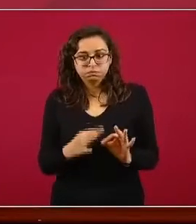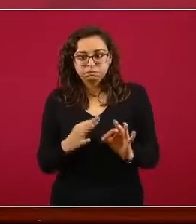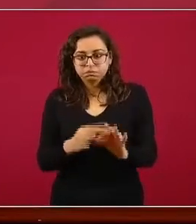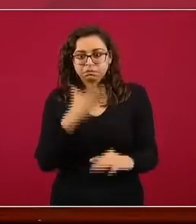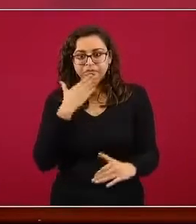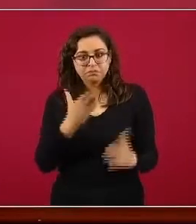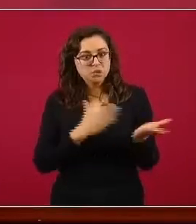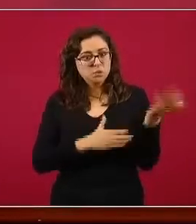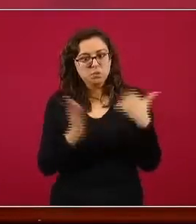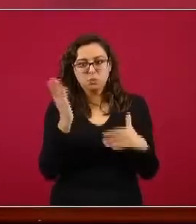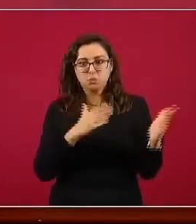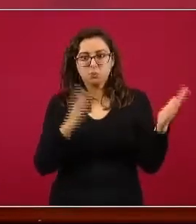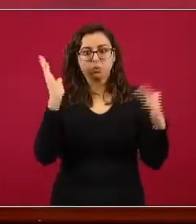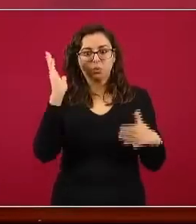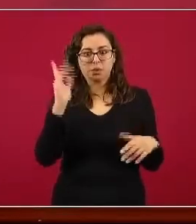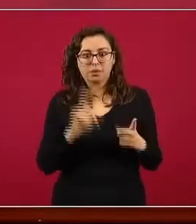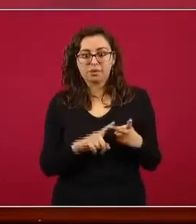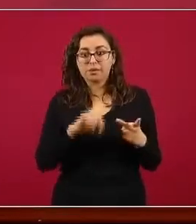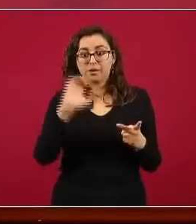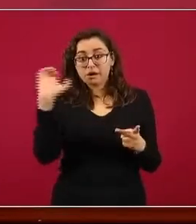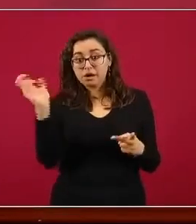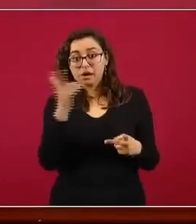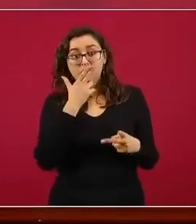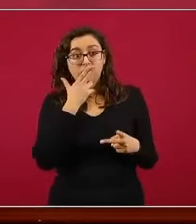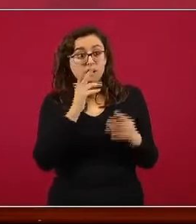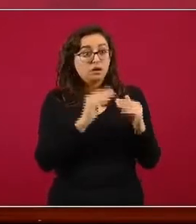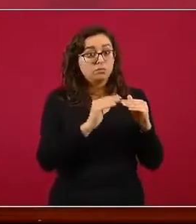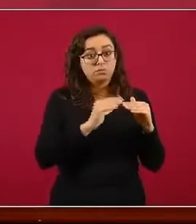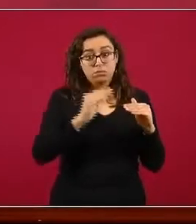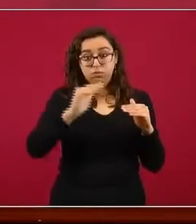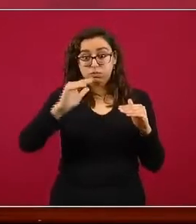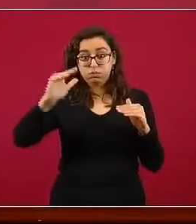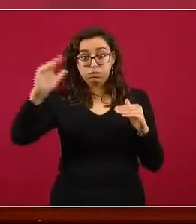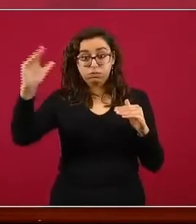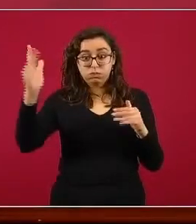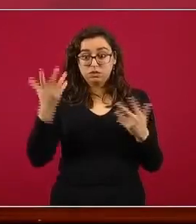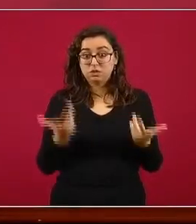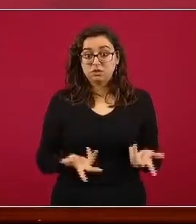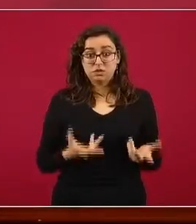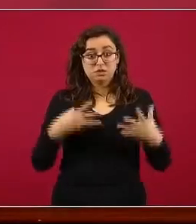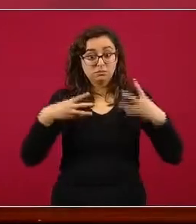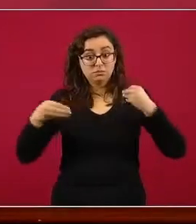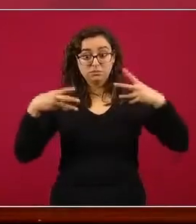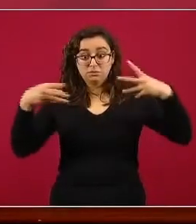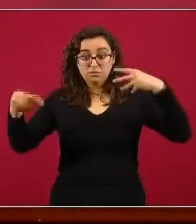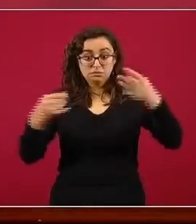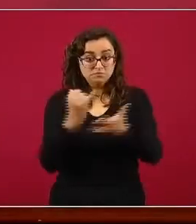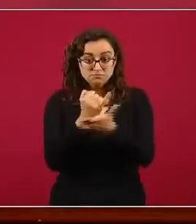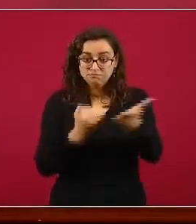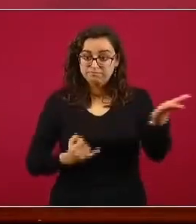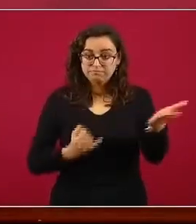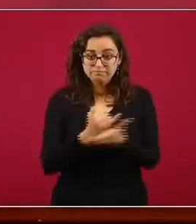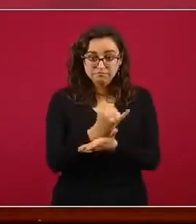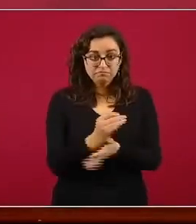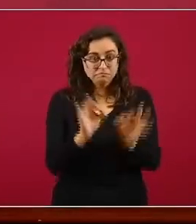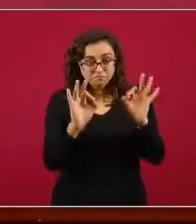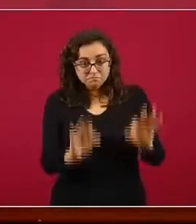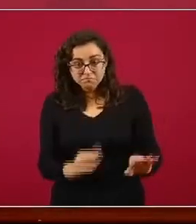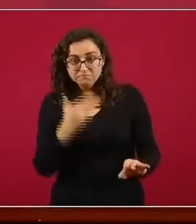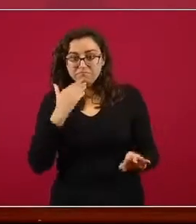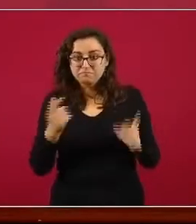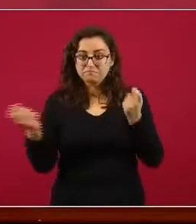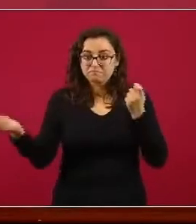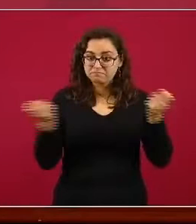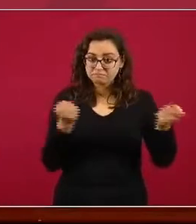gran éxito. En Chihuahua hubo un repunte de casos hace 6 semanas y se tomaron decisiones muy sensatas